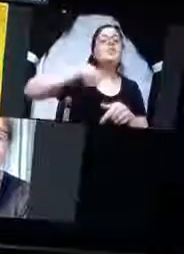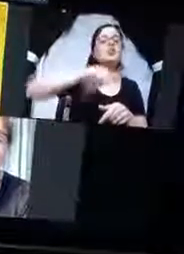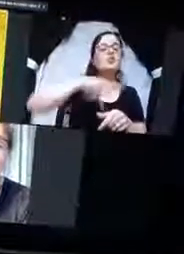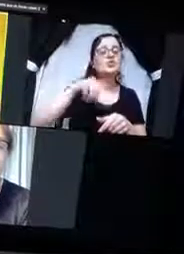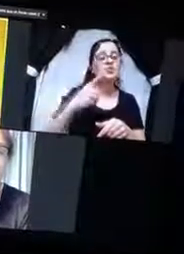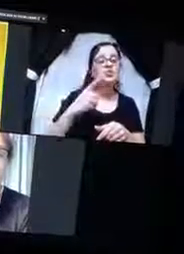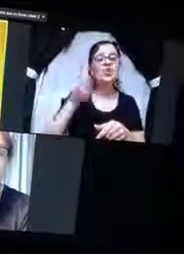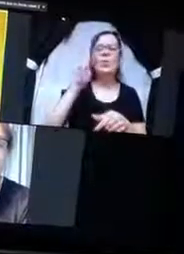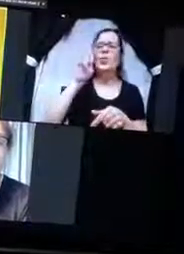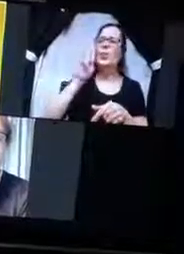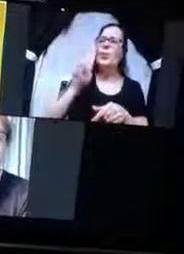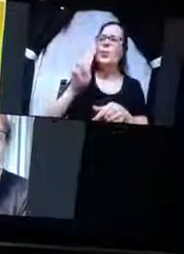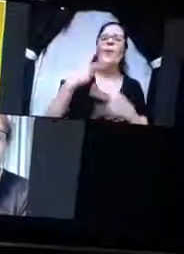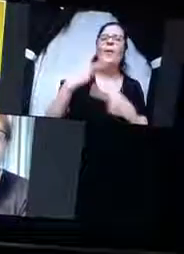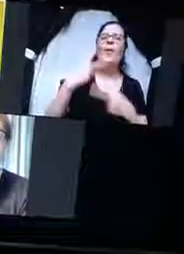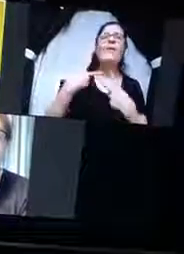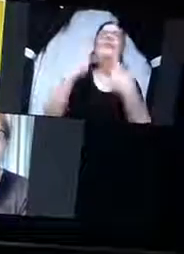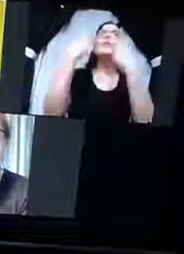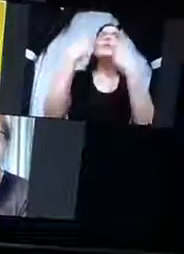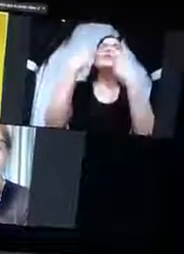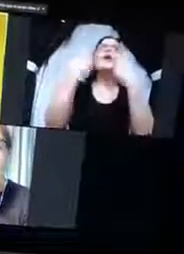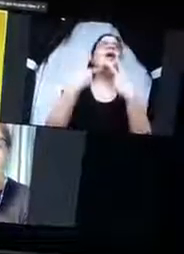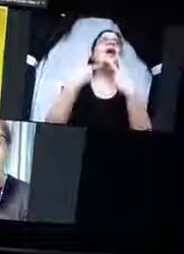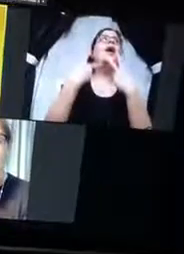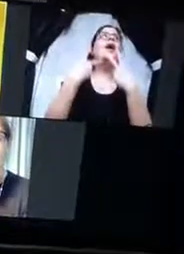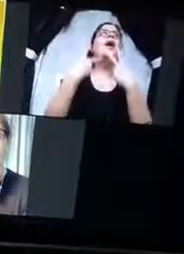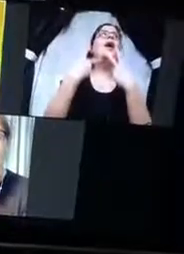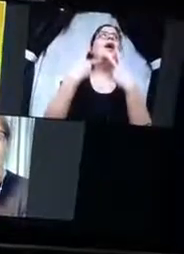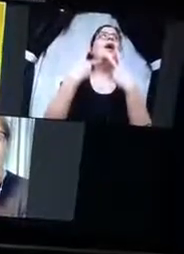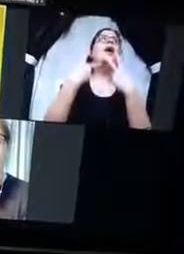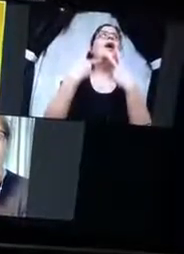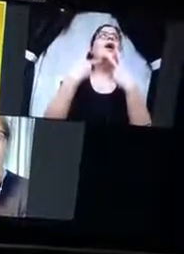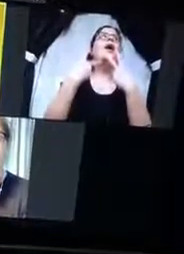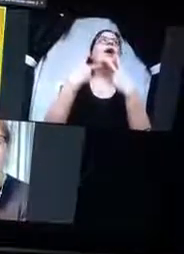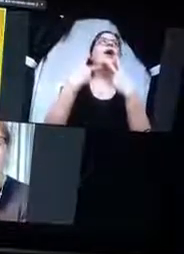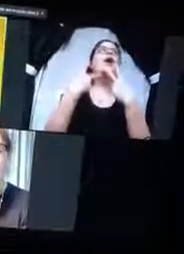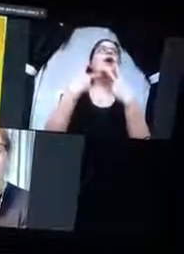la problemática en cuanto a la adquisición de la lectura y la